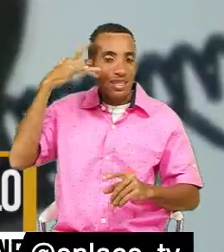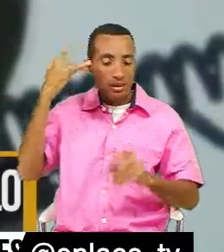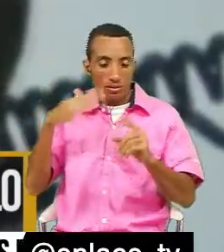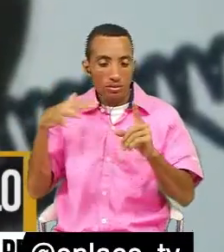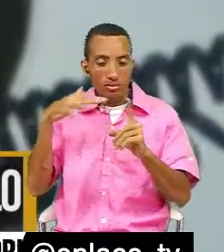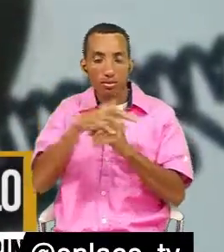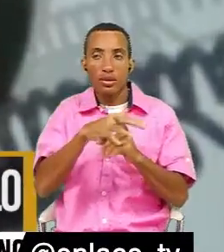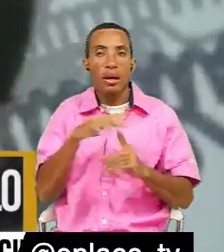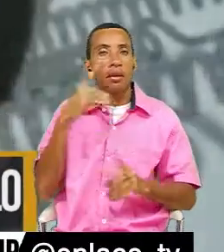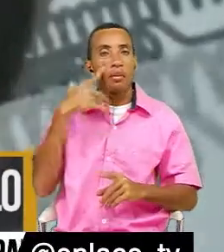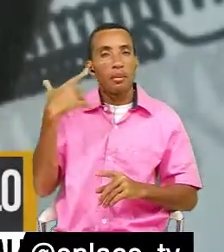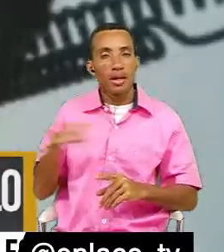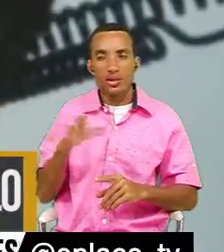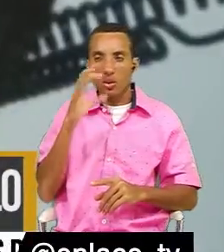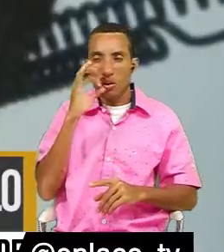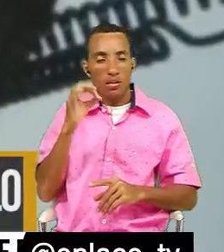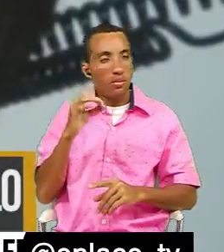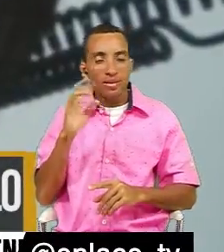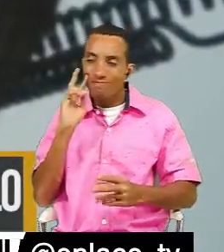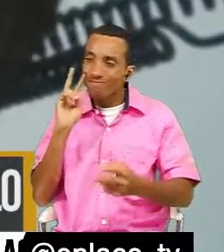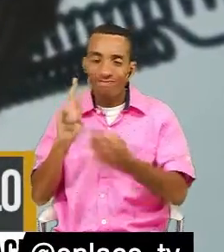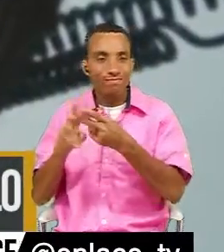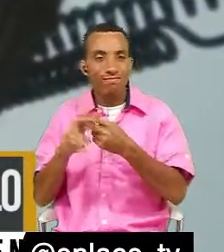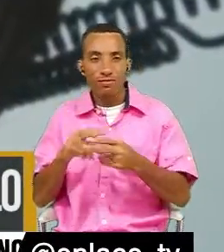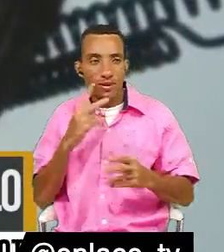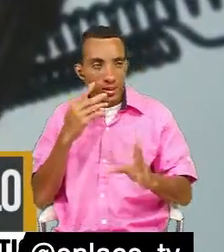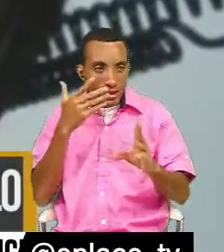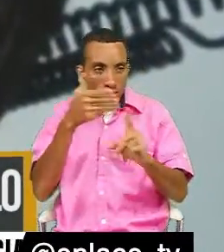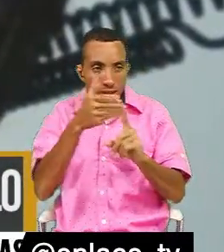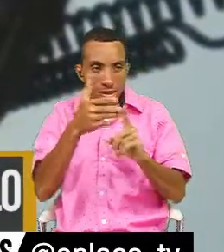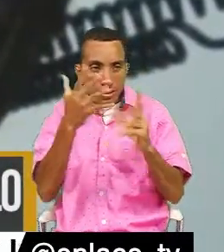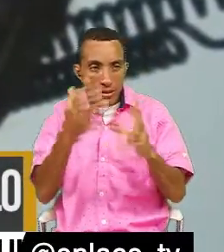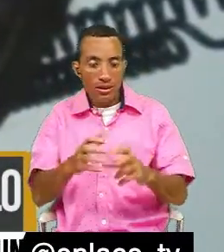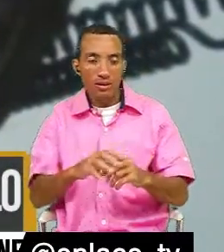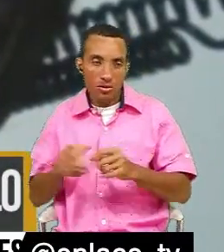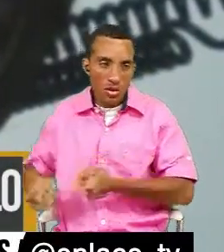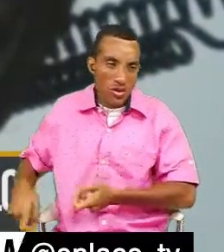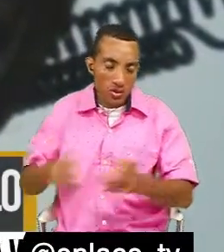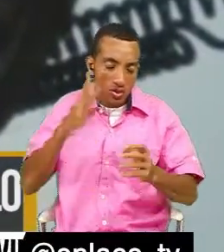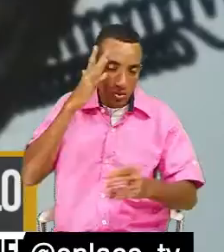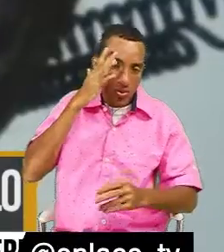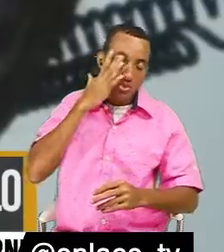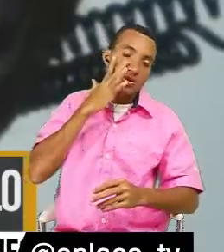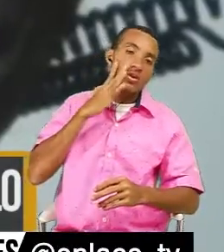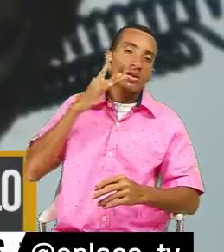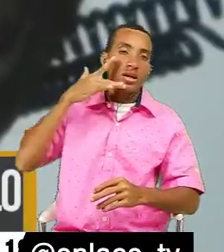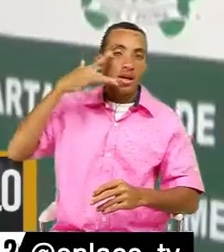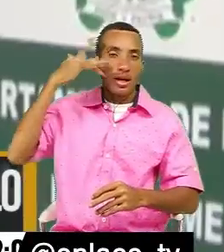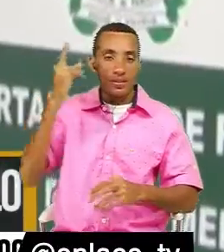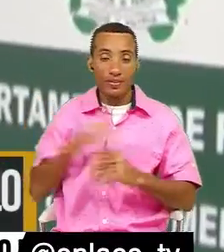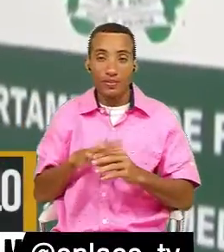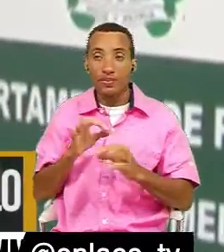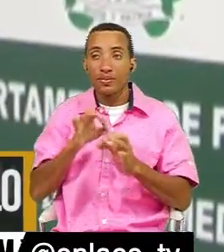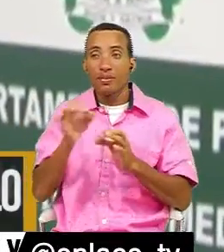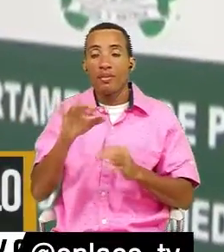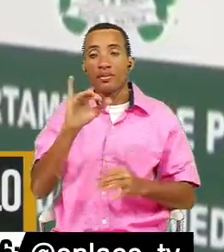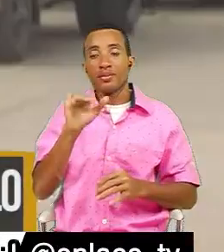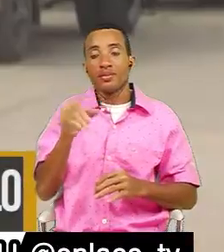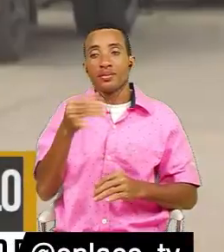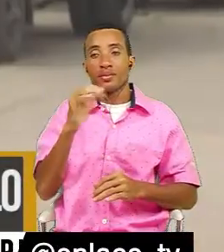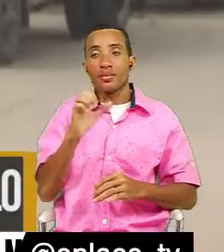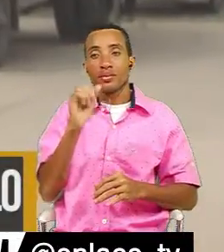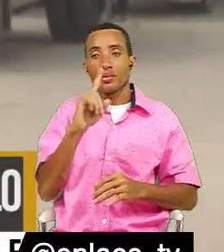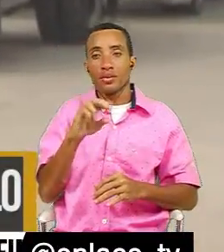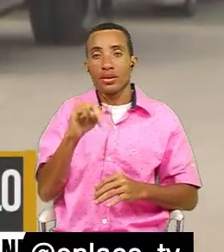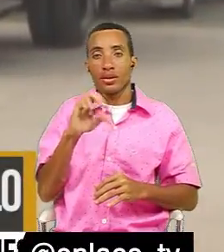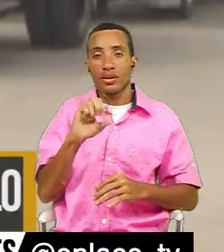al parecer por un desconocido que la pretendía. La víctima, identificada por las autoridades de la vecina jurisdicción como Ginette Paola Anaya Álvarez,